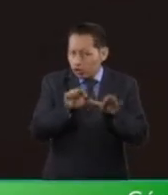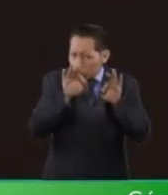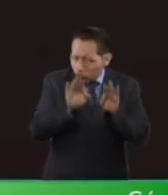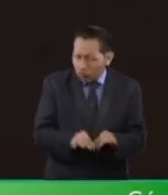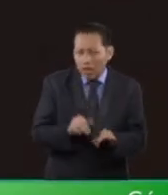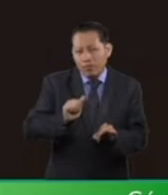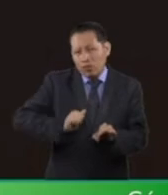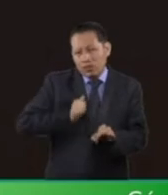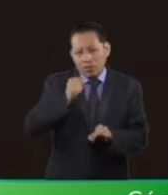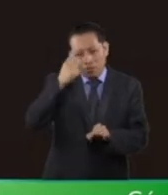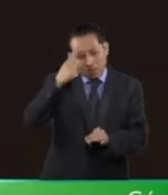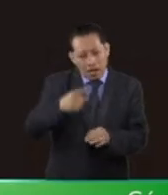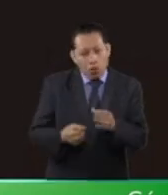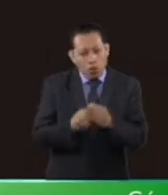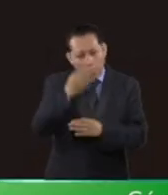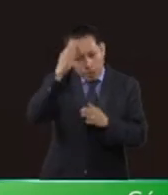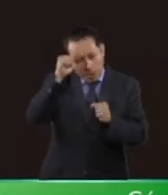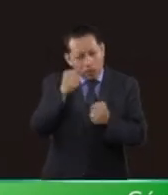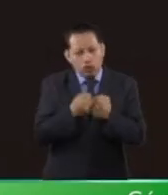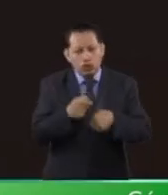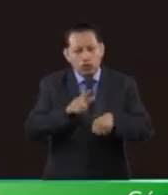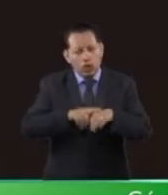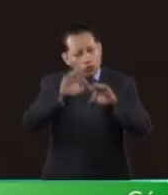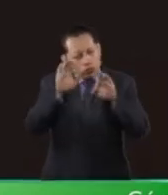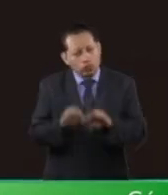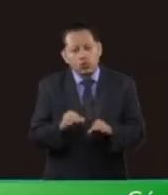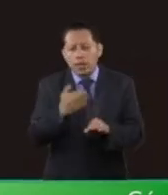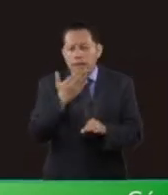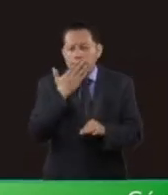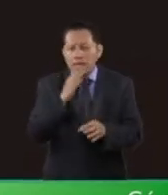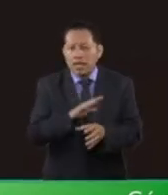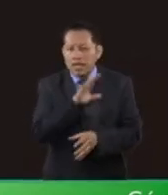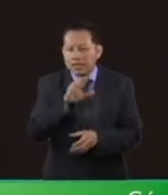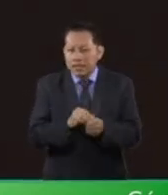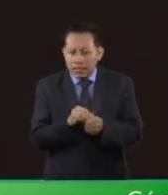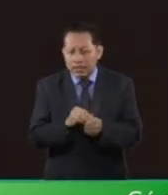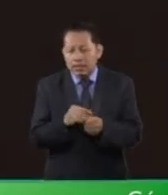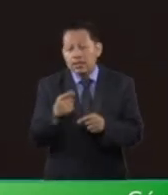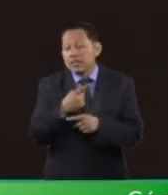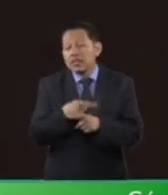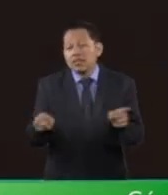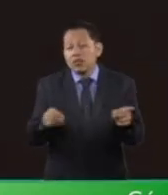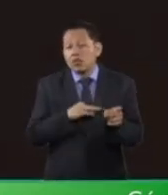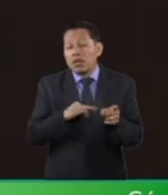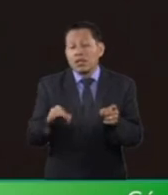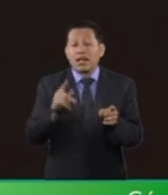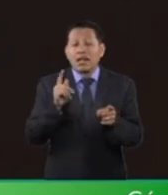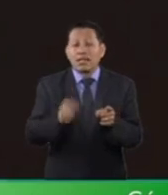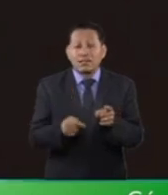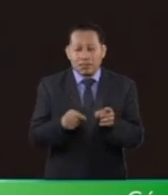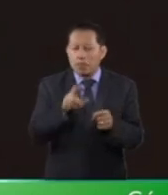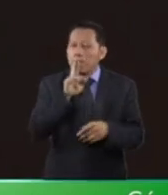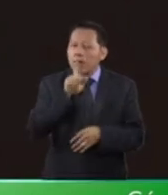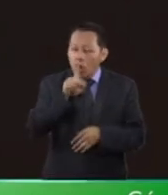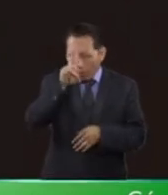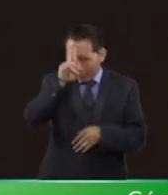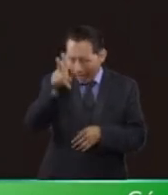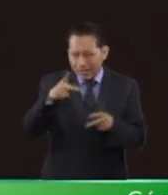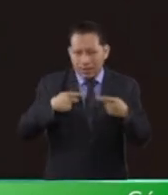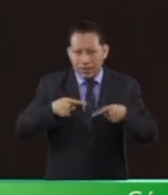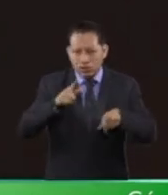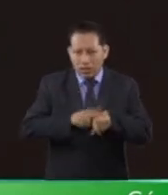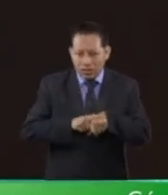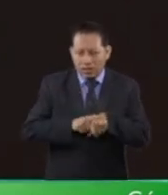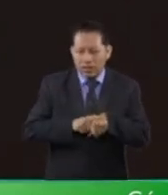para generar un nuevo pacto social real y de bienestar, se privilegió una agenda de venganzas personales. ¿Por qué